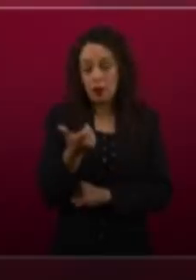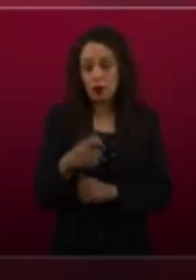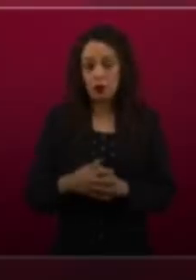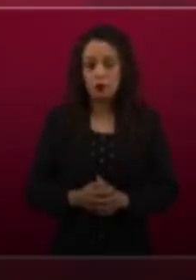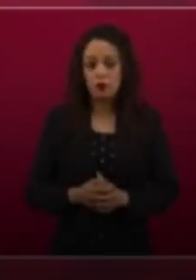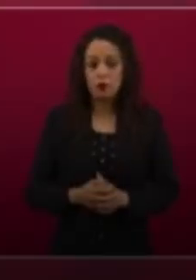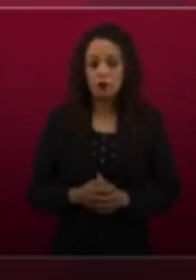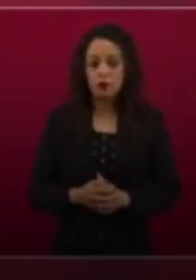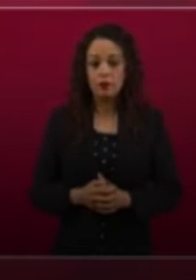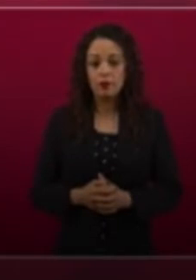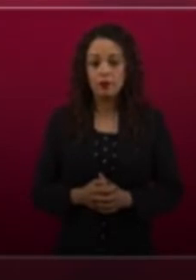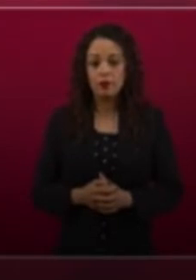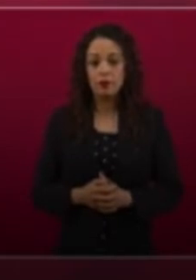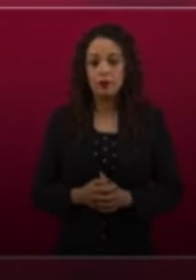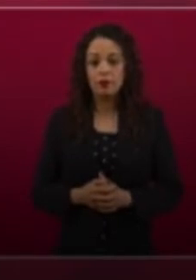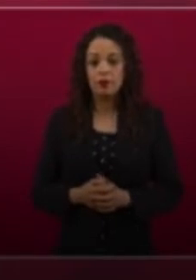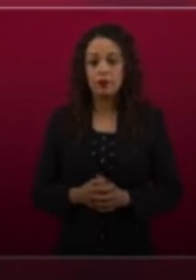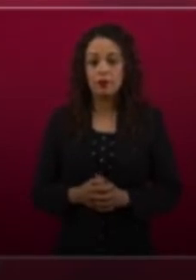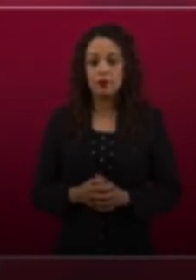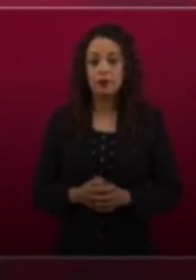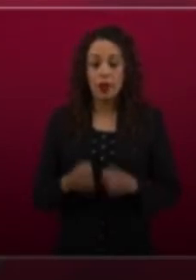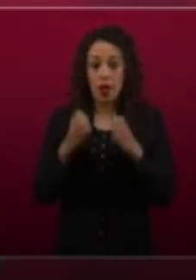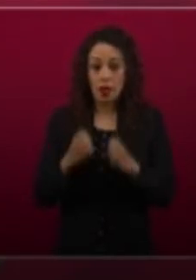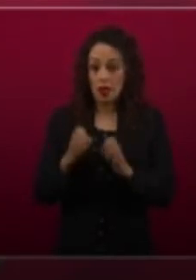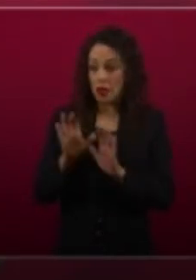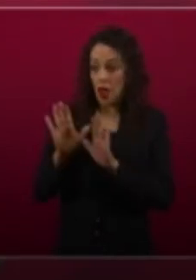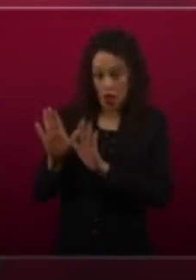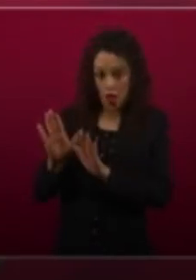Entonces lo tenemos ahí en venta.